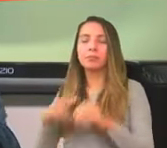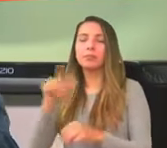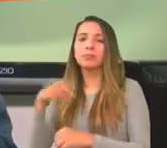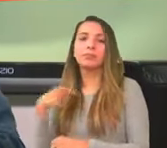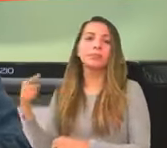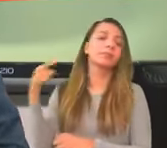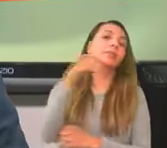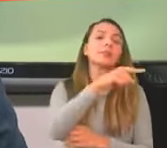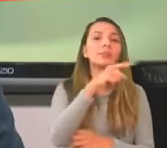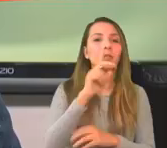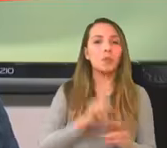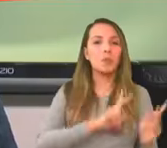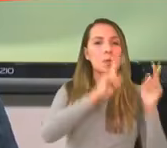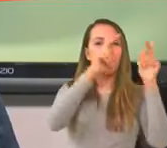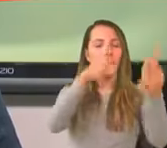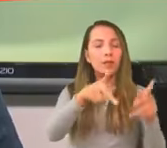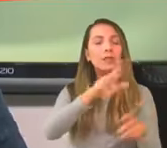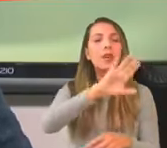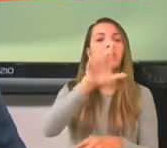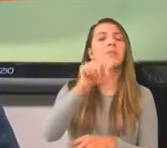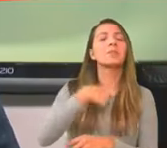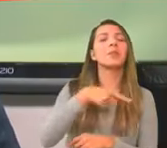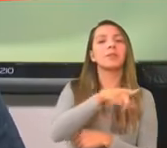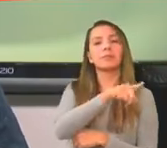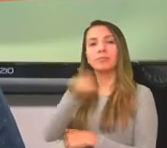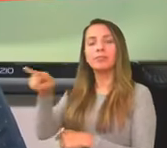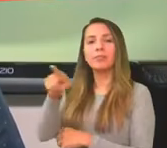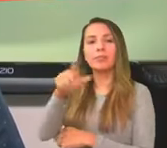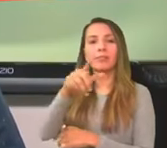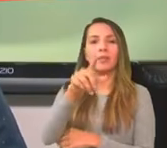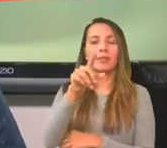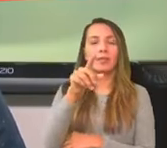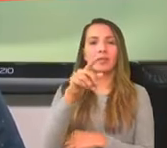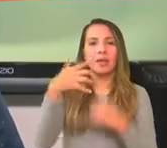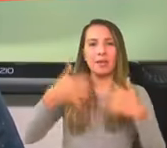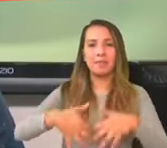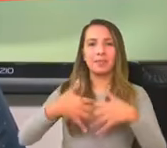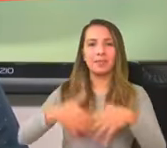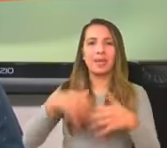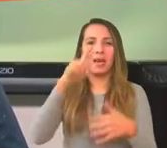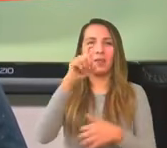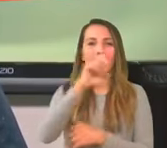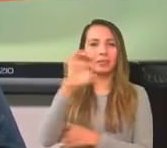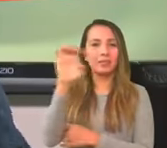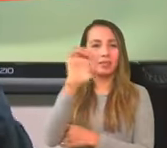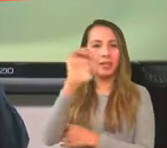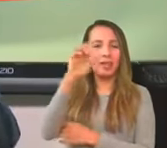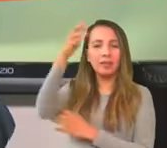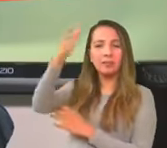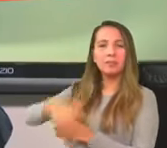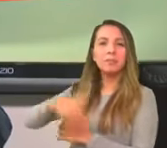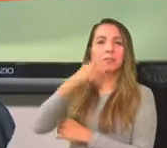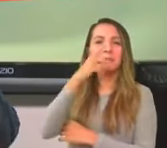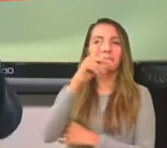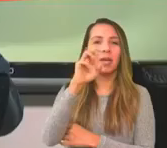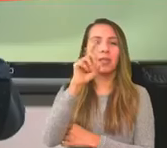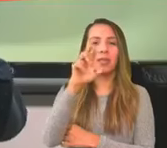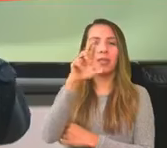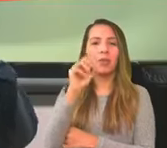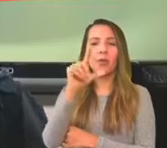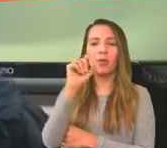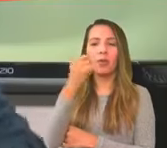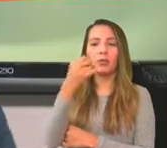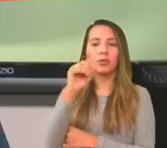de Ensenada. Está ubicada en la avenida Pedro Loyola y calle Huerta. Y pues cuando llego al nodo vial, que